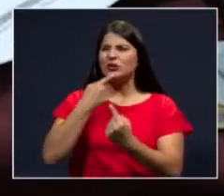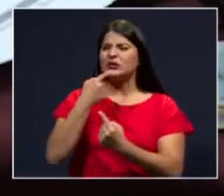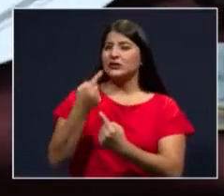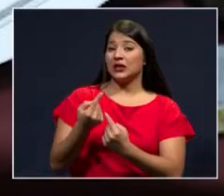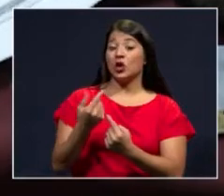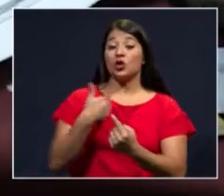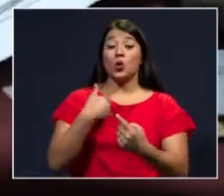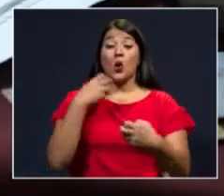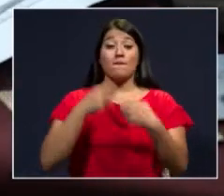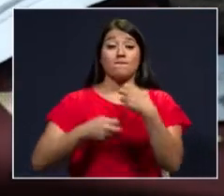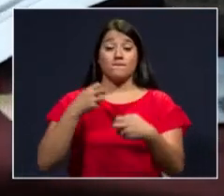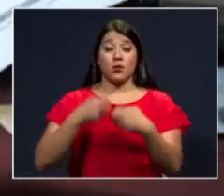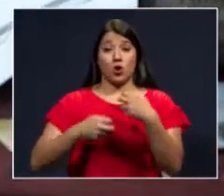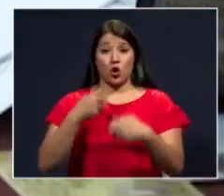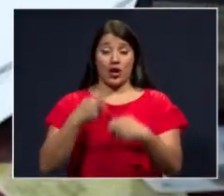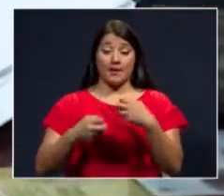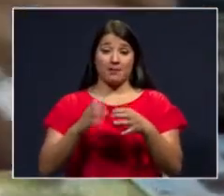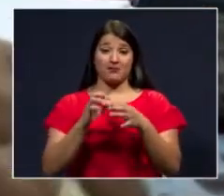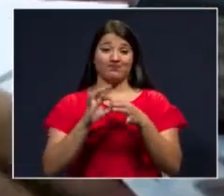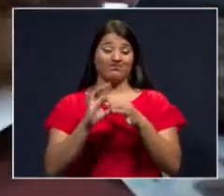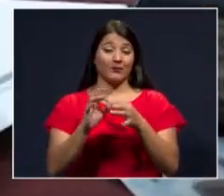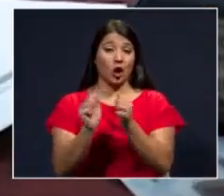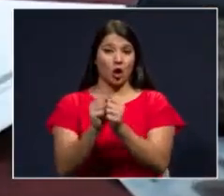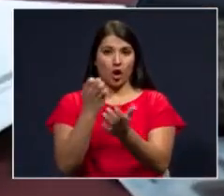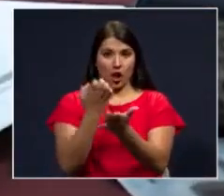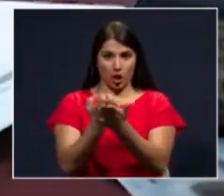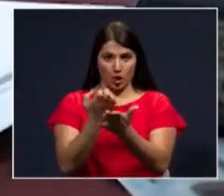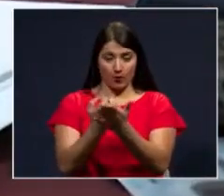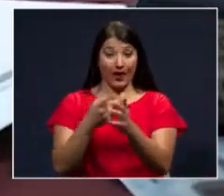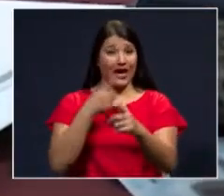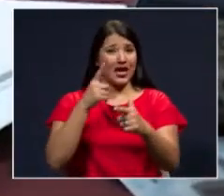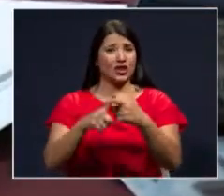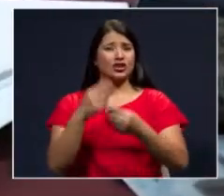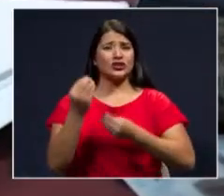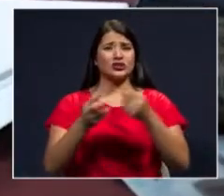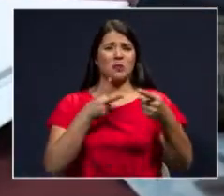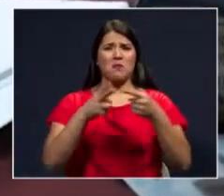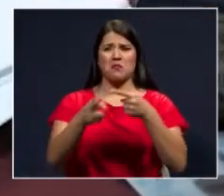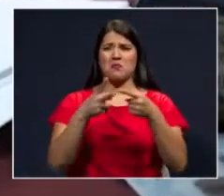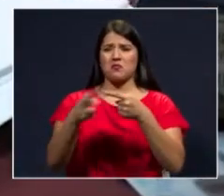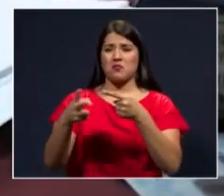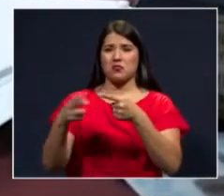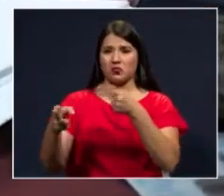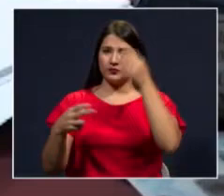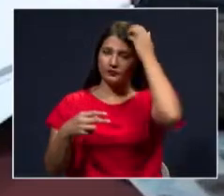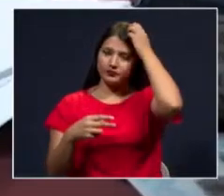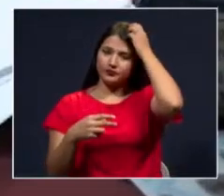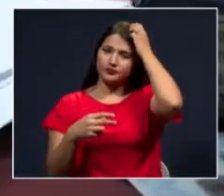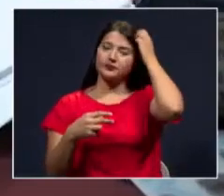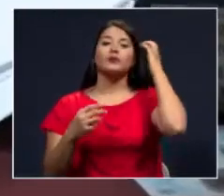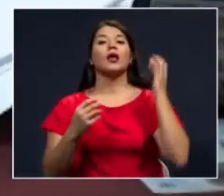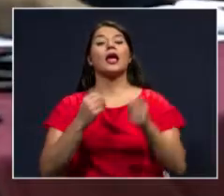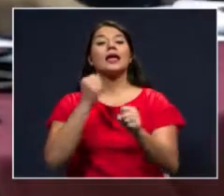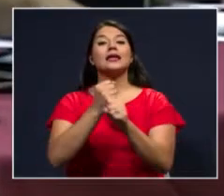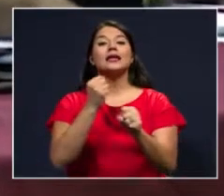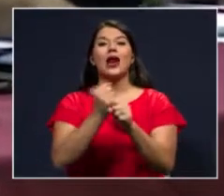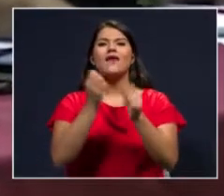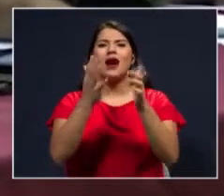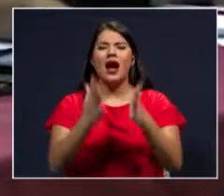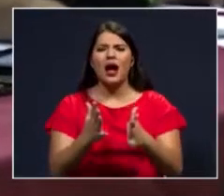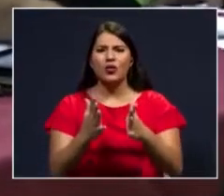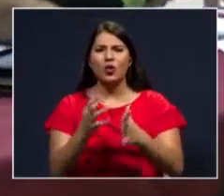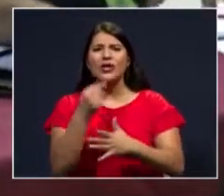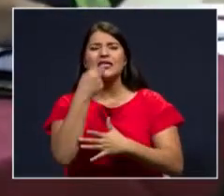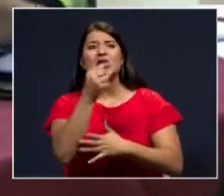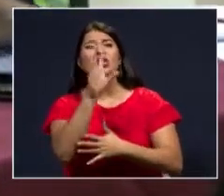conflicto colectivo de carácter económico, lo cual paralizó el despido previsto para el 19 de marzo. Los empleados plantearon sobre la mesa